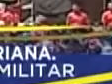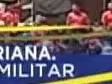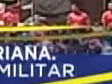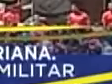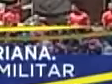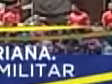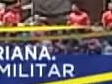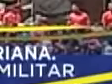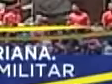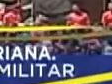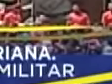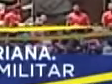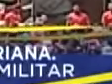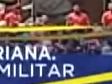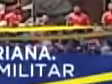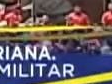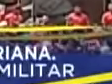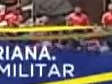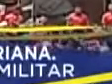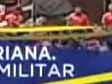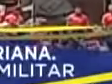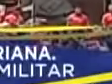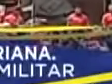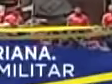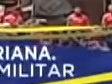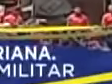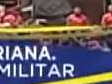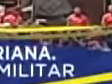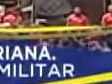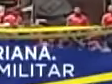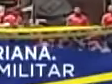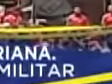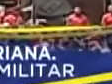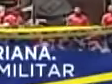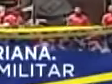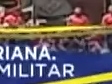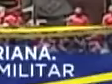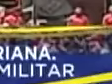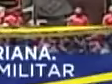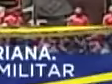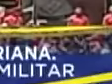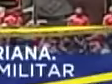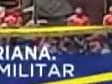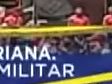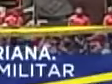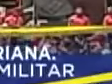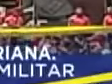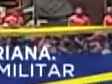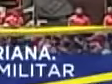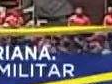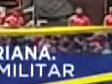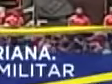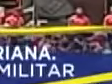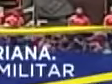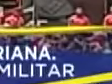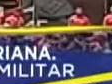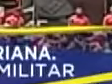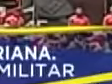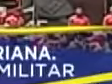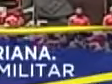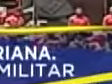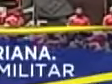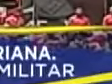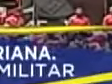de seguir al lado del legado de Chávez. Vinimos a decirle al mundo, vinimos